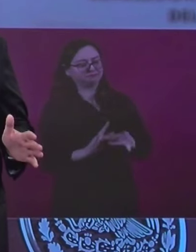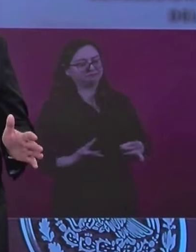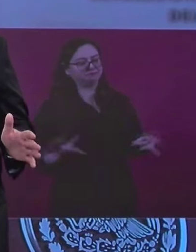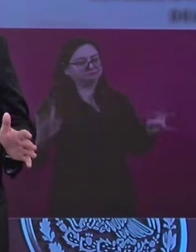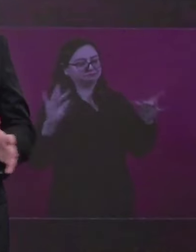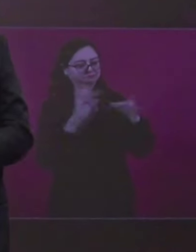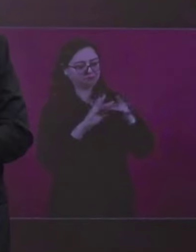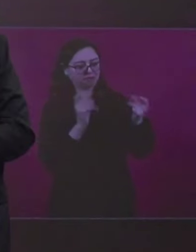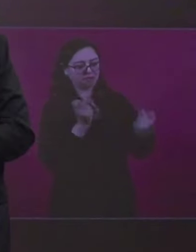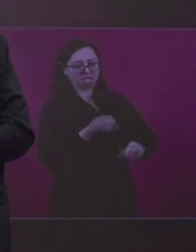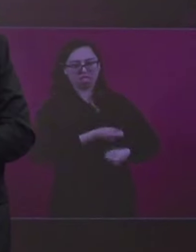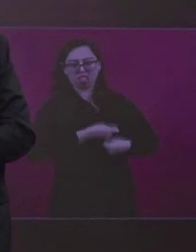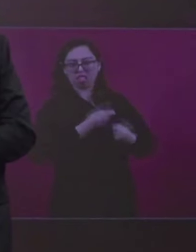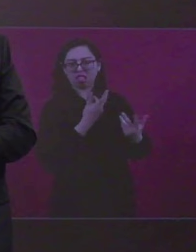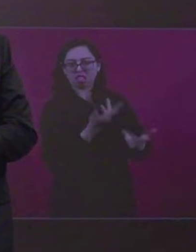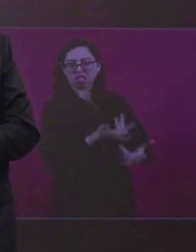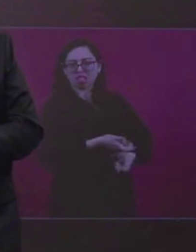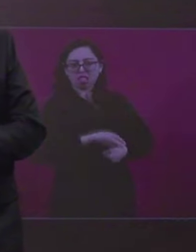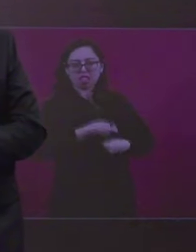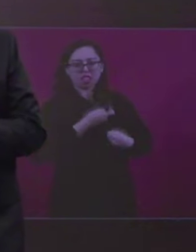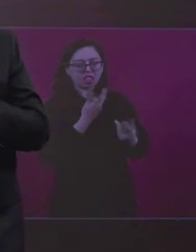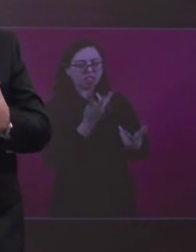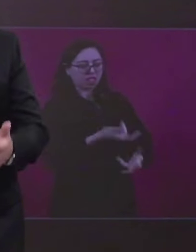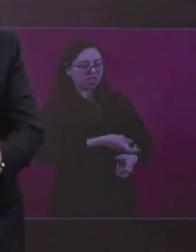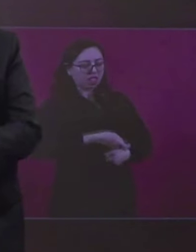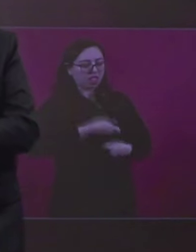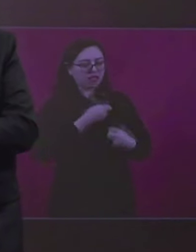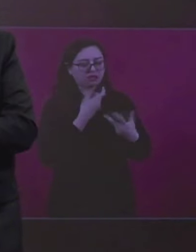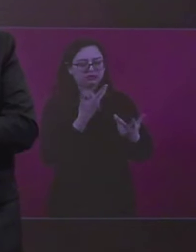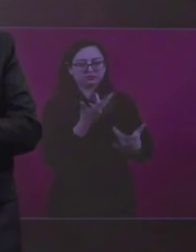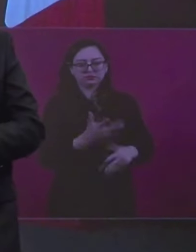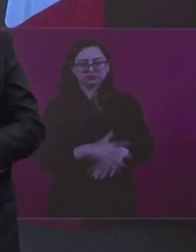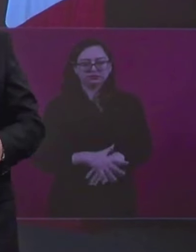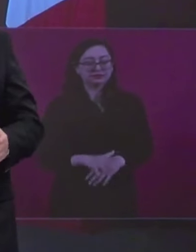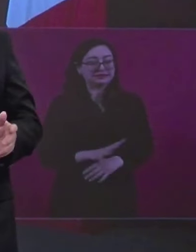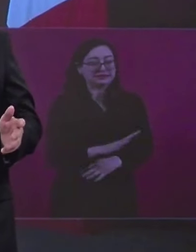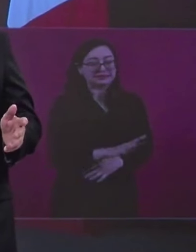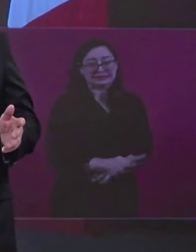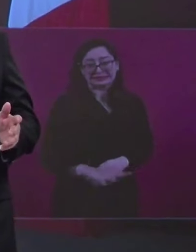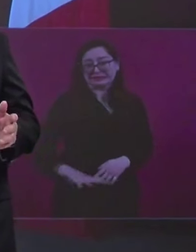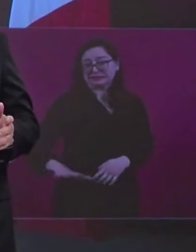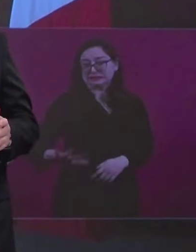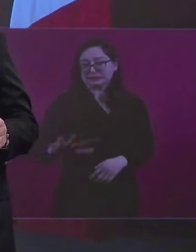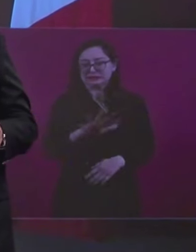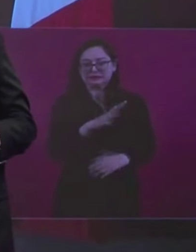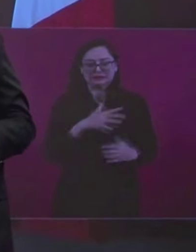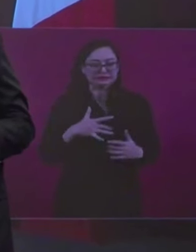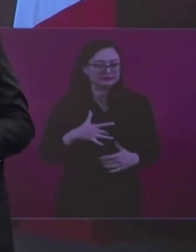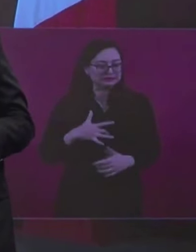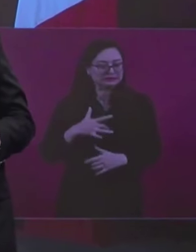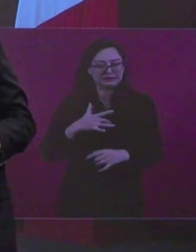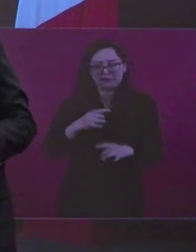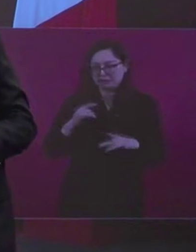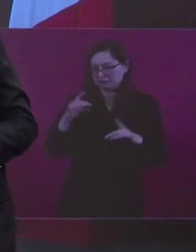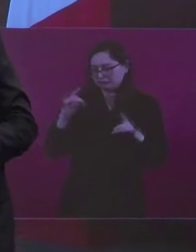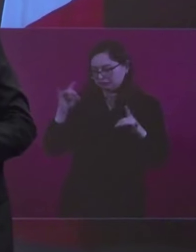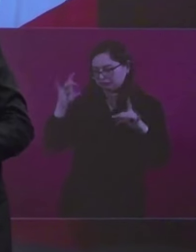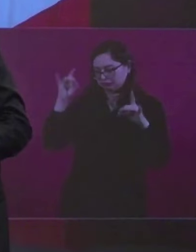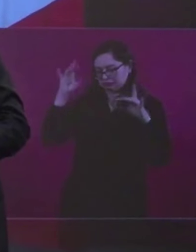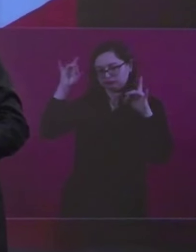merecen los partidos que la están postulando evidentemente tiene una cuesta